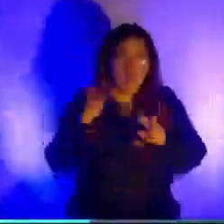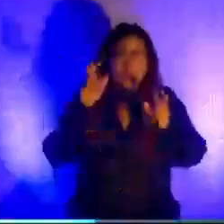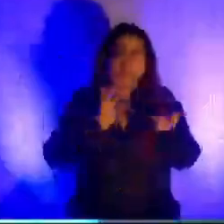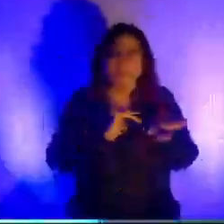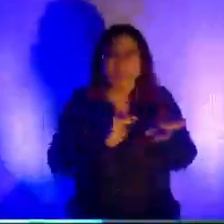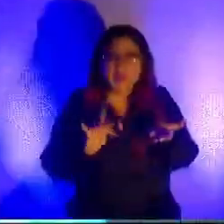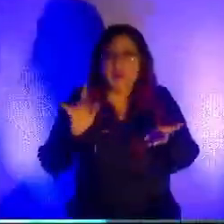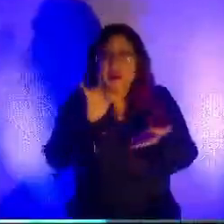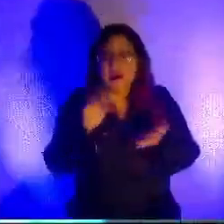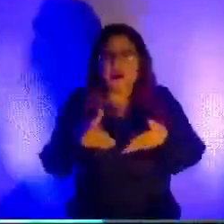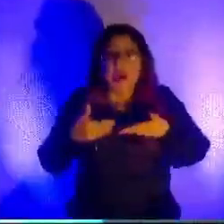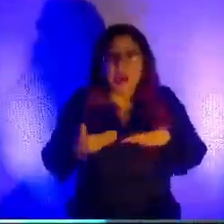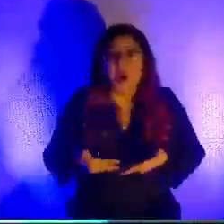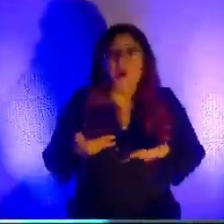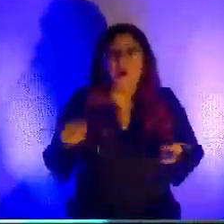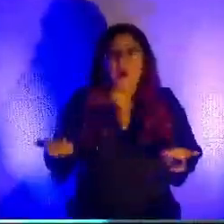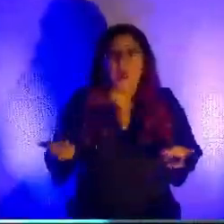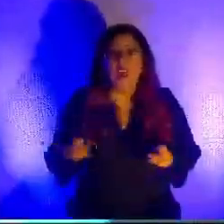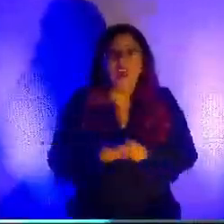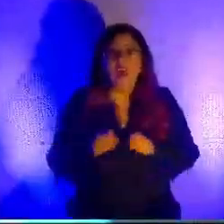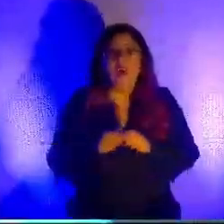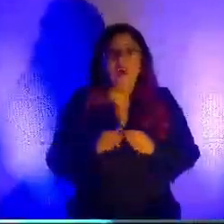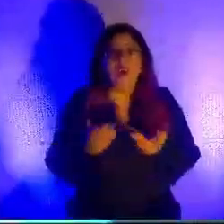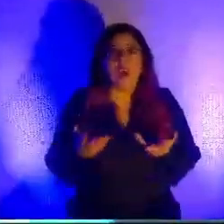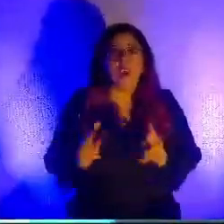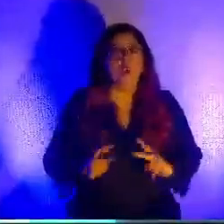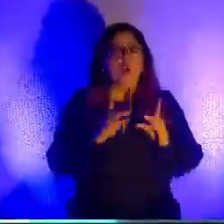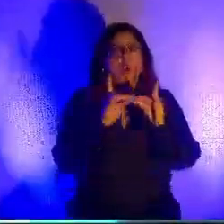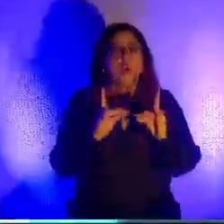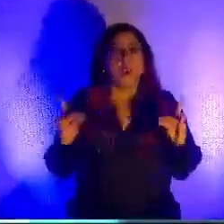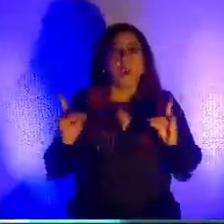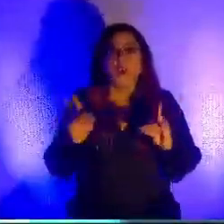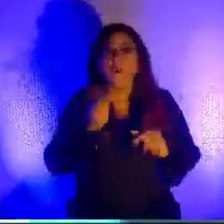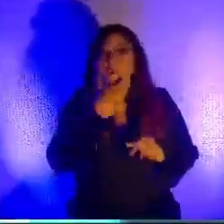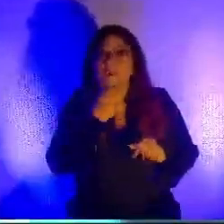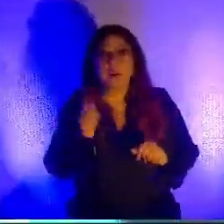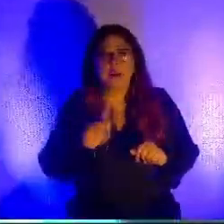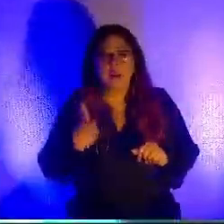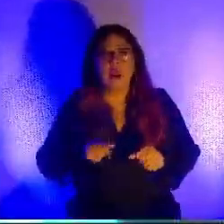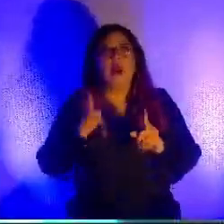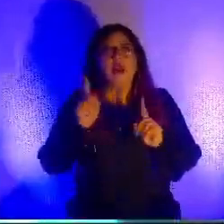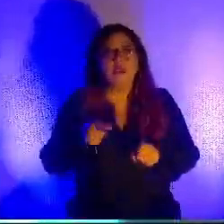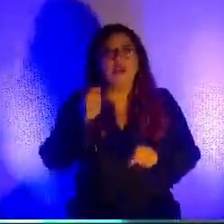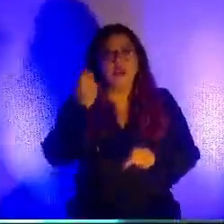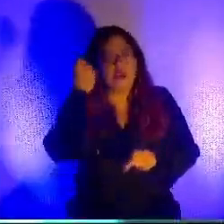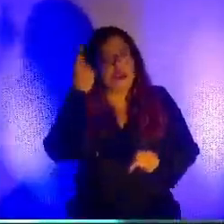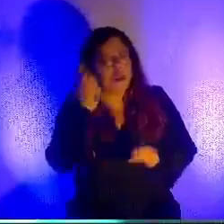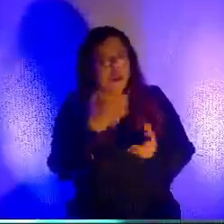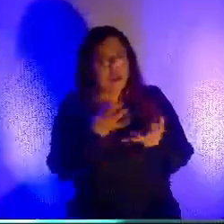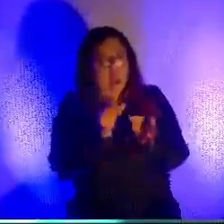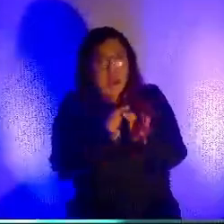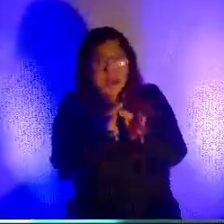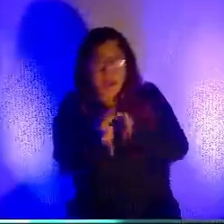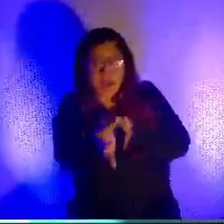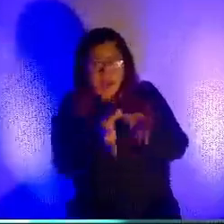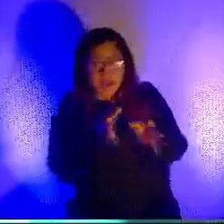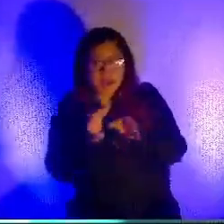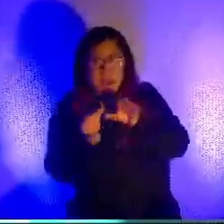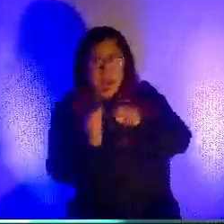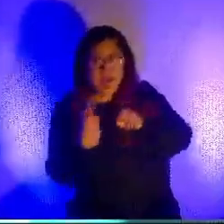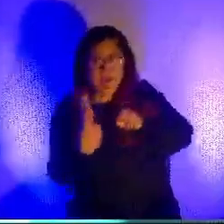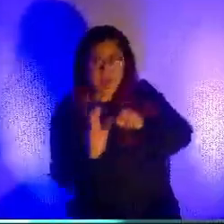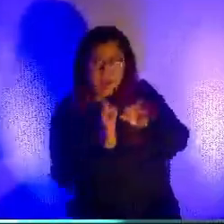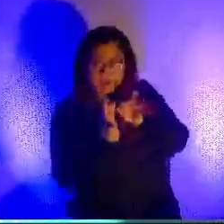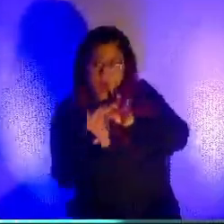artificial hasta acá fue como construir una puente No es muy fácil construir una puente tienes que saber la distancia Punto a Punto B